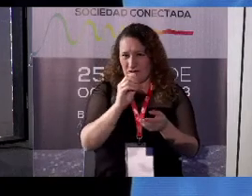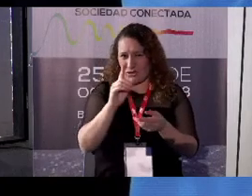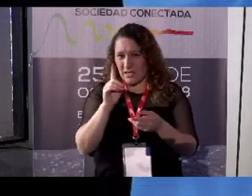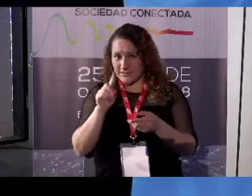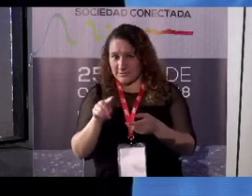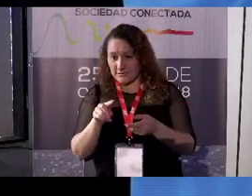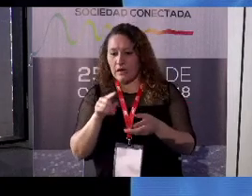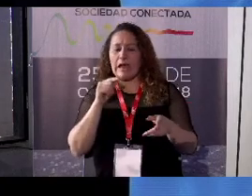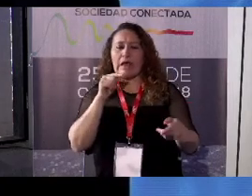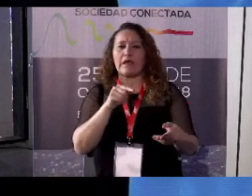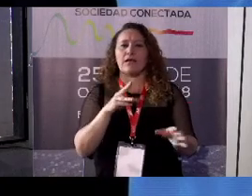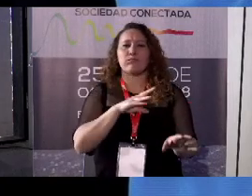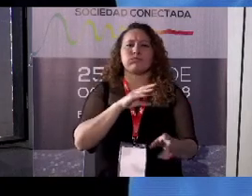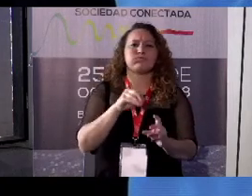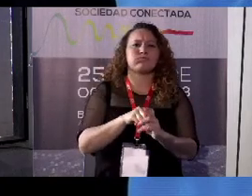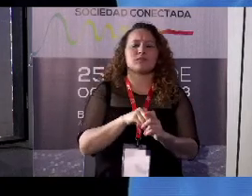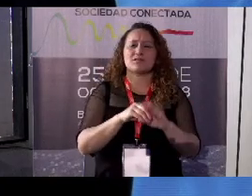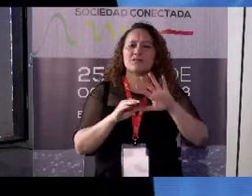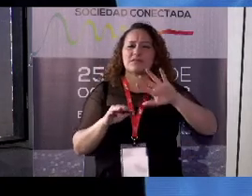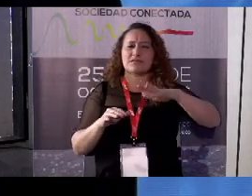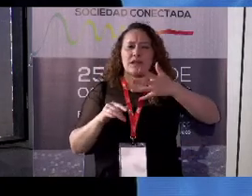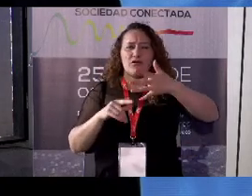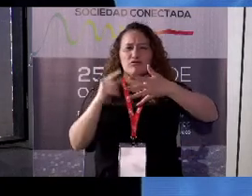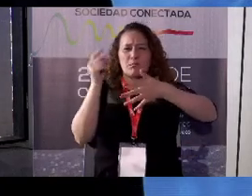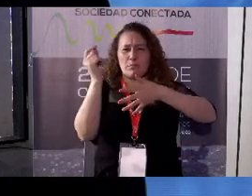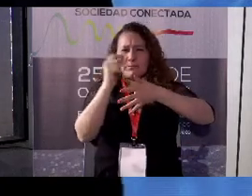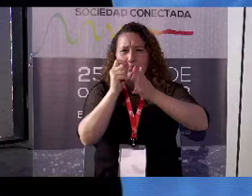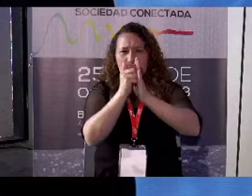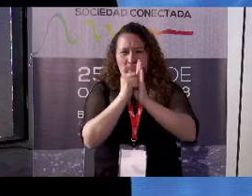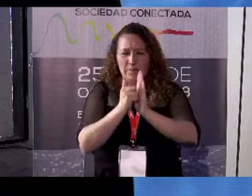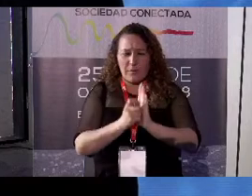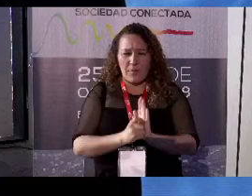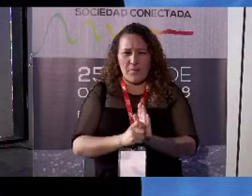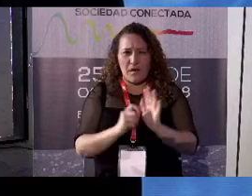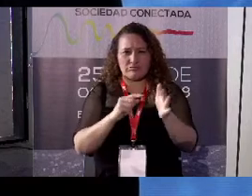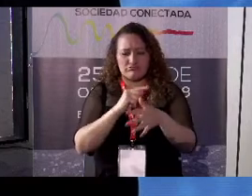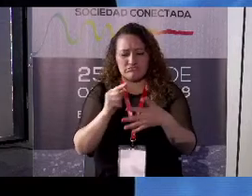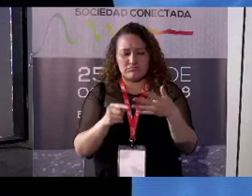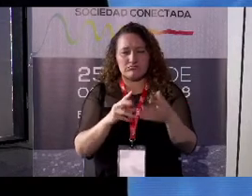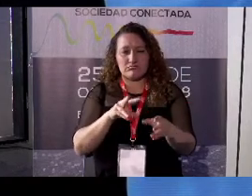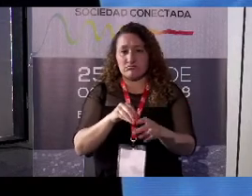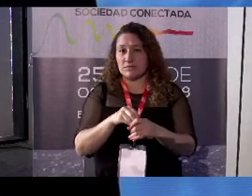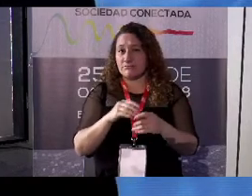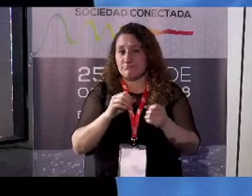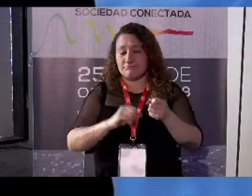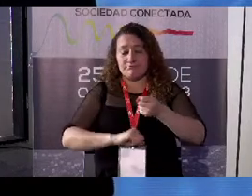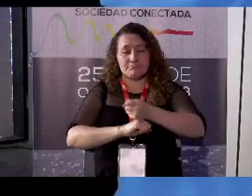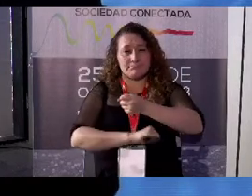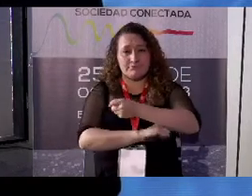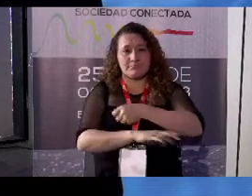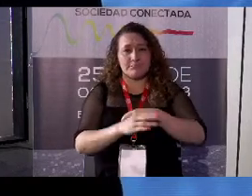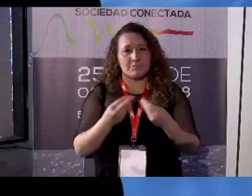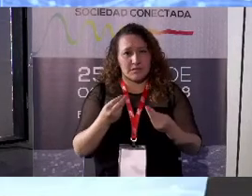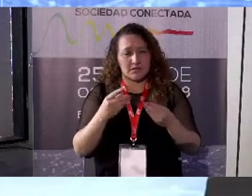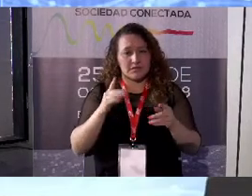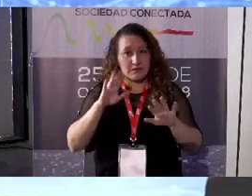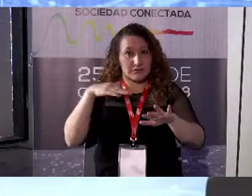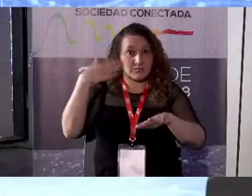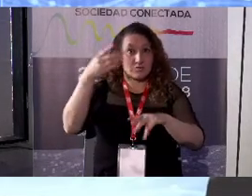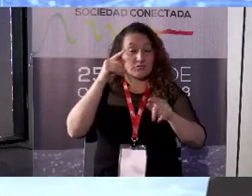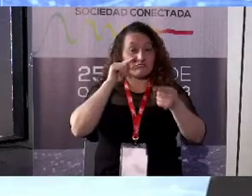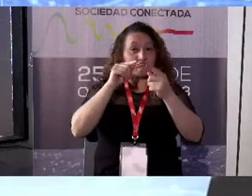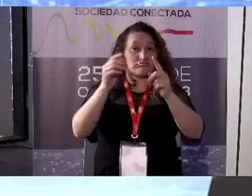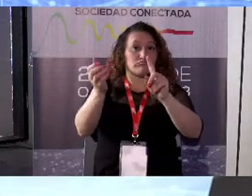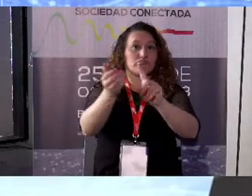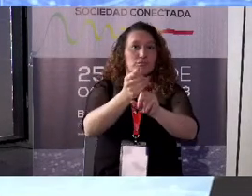fundamentales que son base para el cumplimiento de ellos y para lograr que En definitiva en el momento que se logren de verdad la